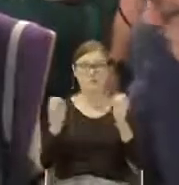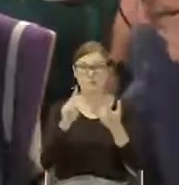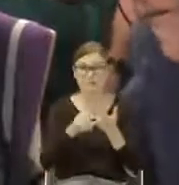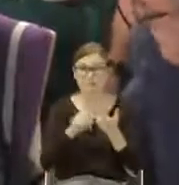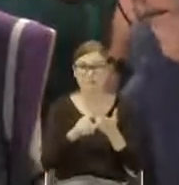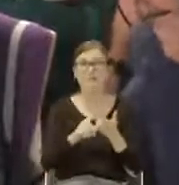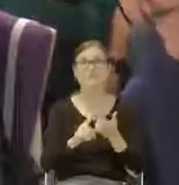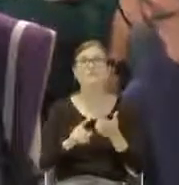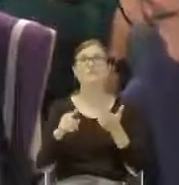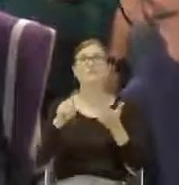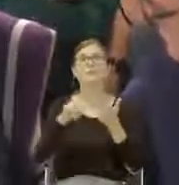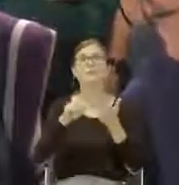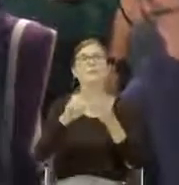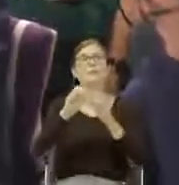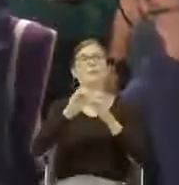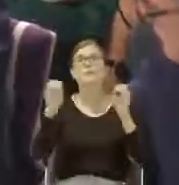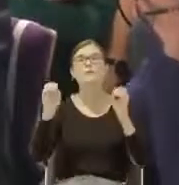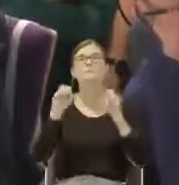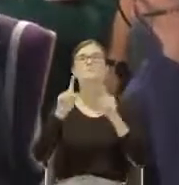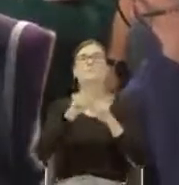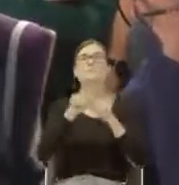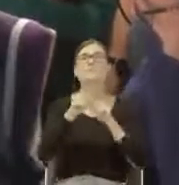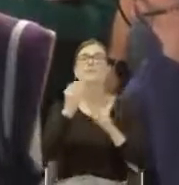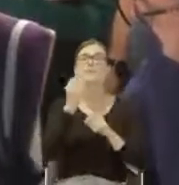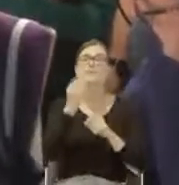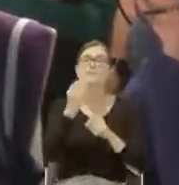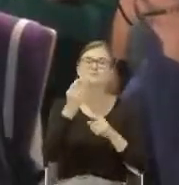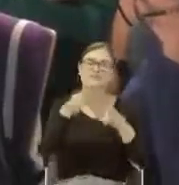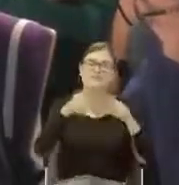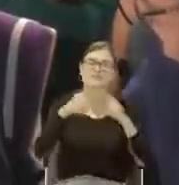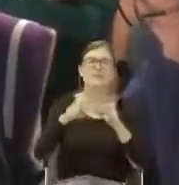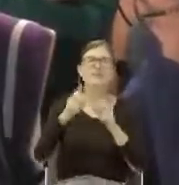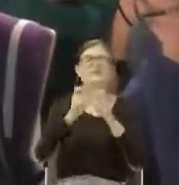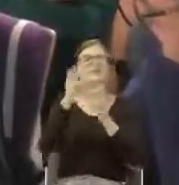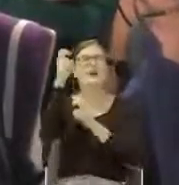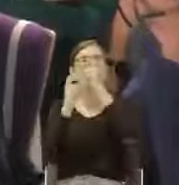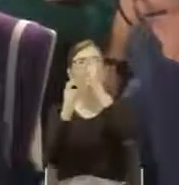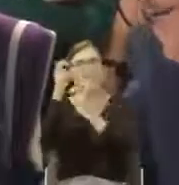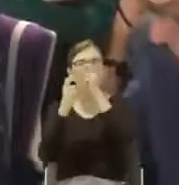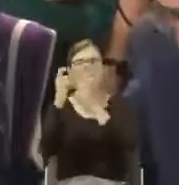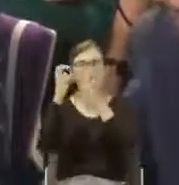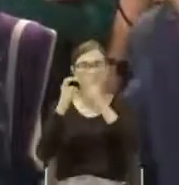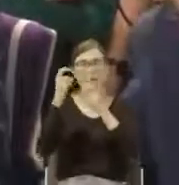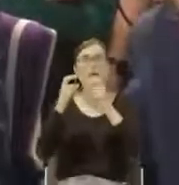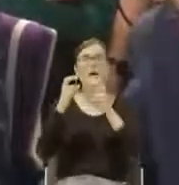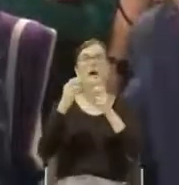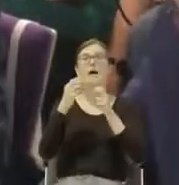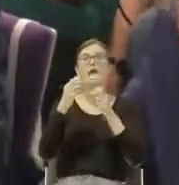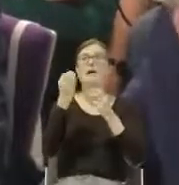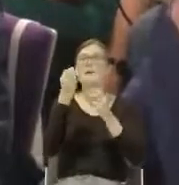migraciones masivas. Estas son las cuestiones de fondo que nos convocan hoy aquí, creo yo.